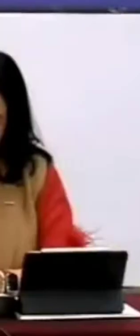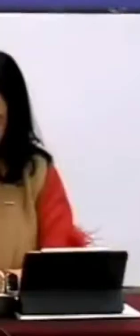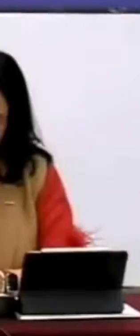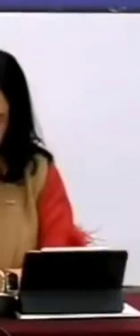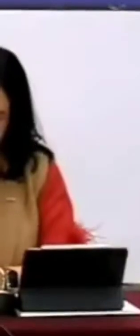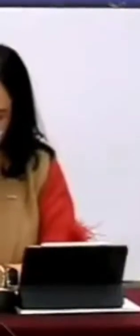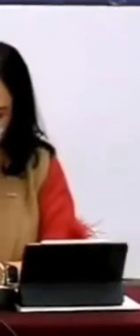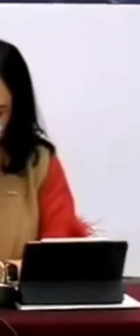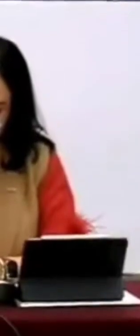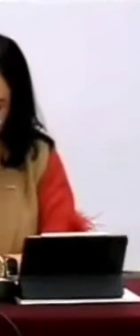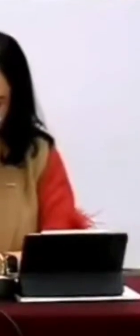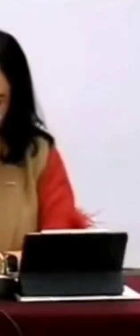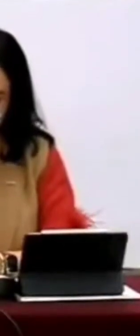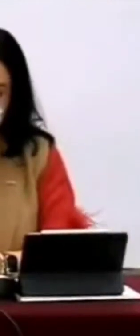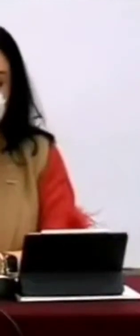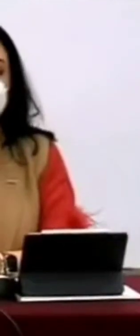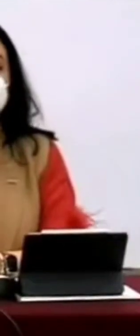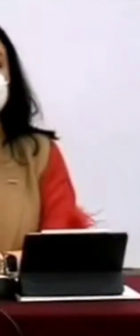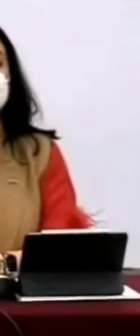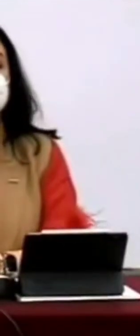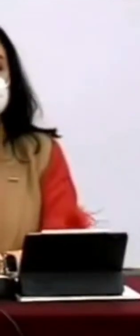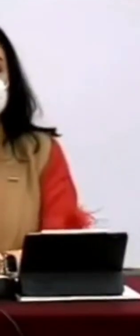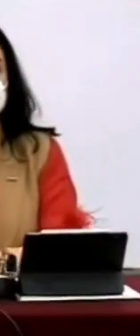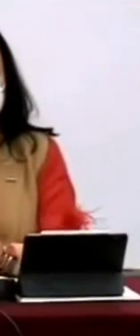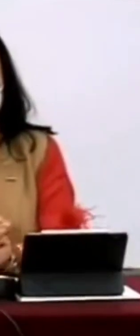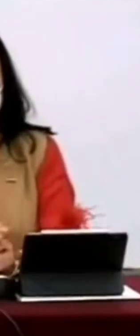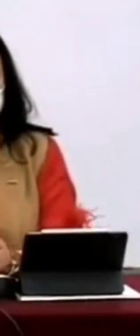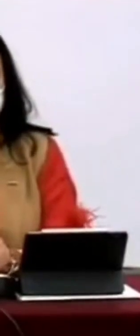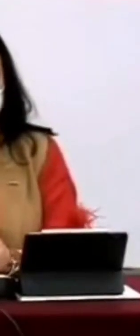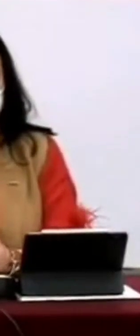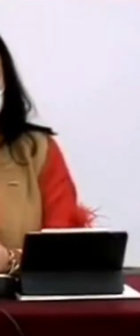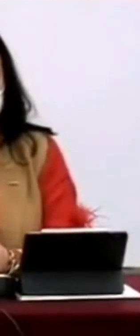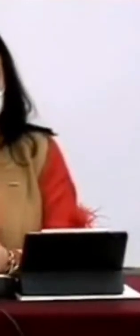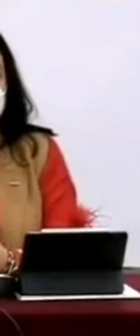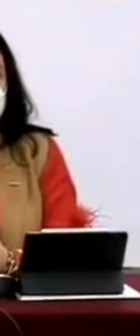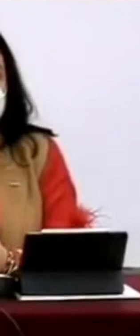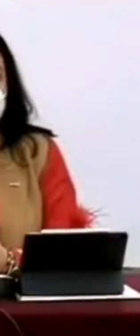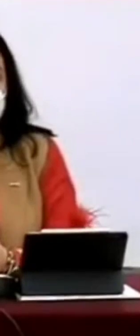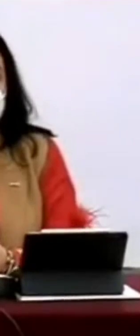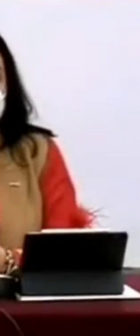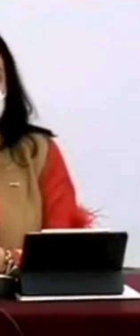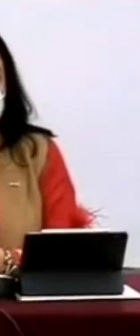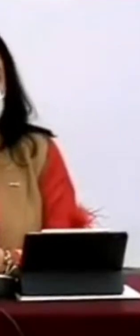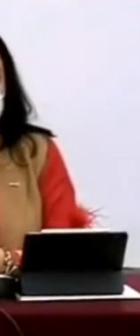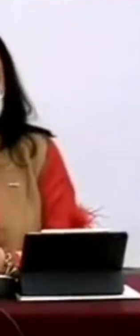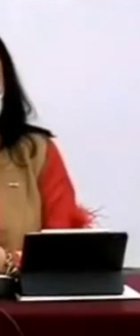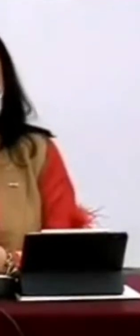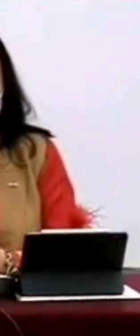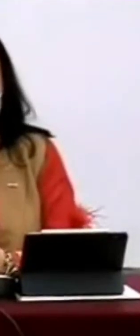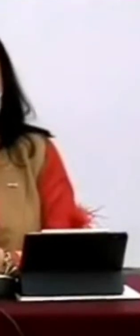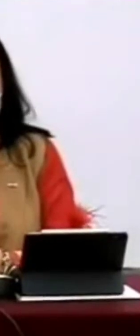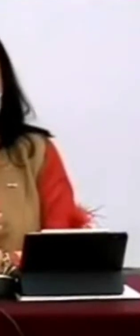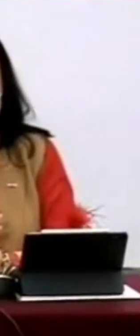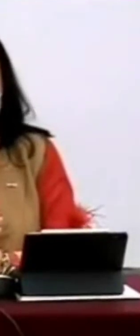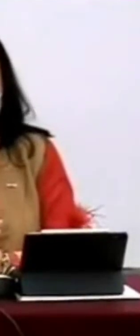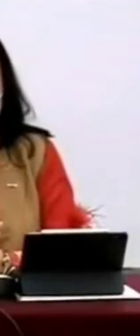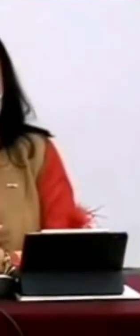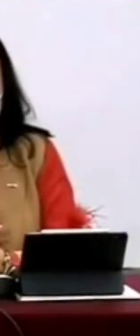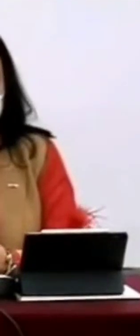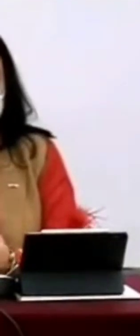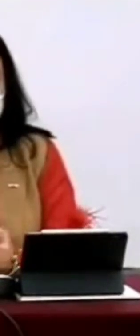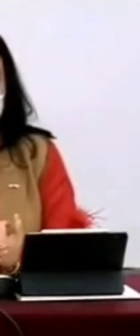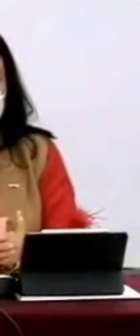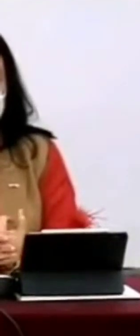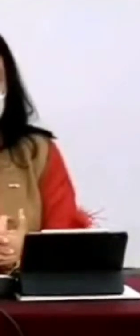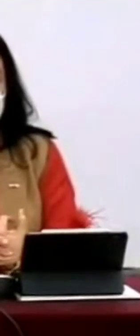de semana. Habría que analizar lo que dijo después, el rostro desencajado que le borró toda sonrisa